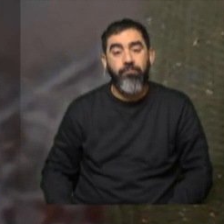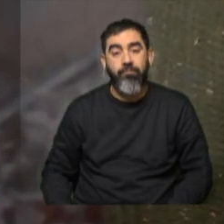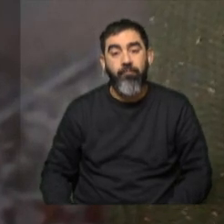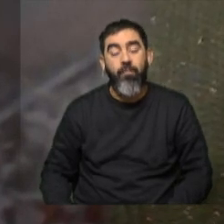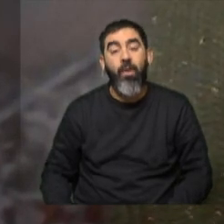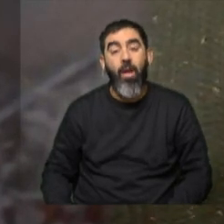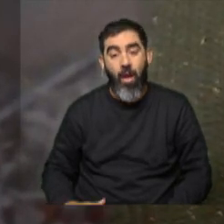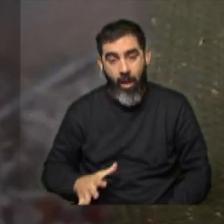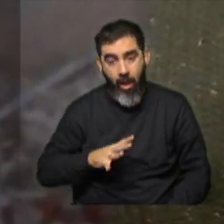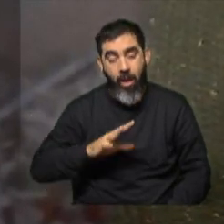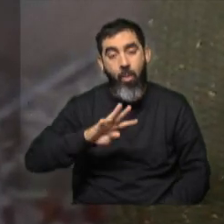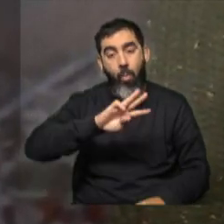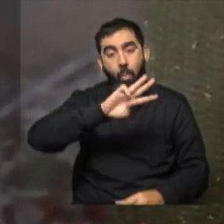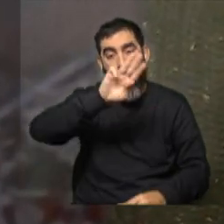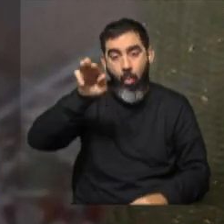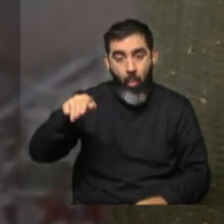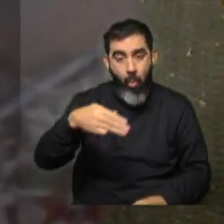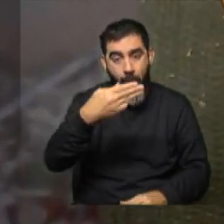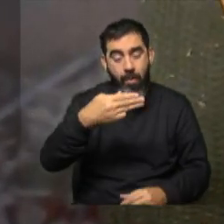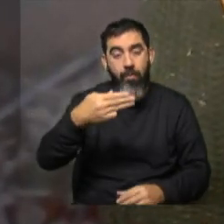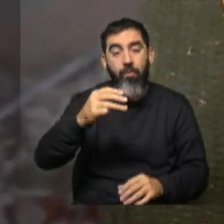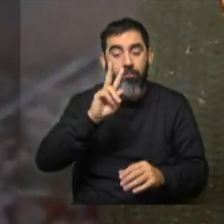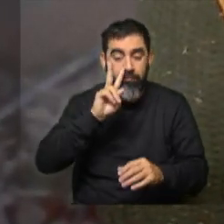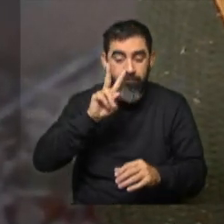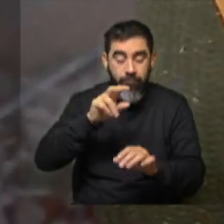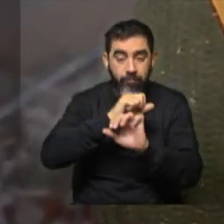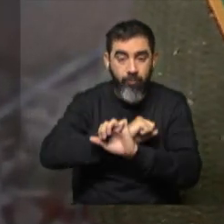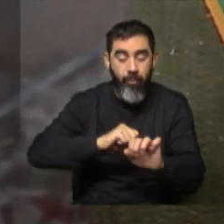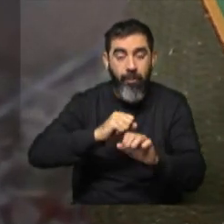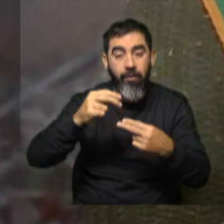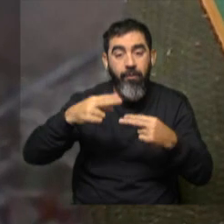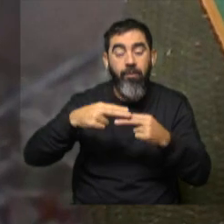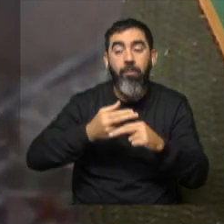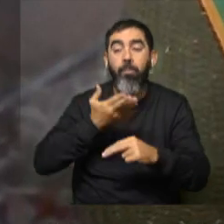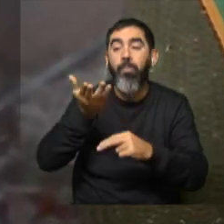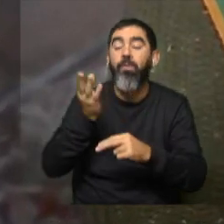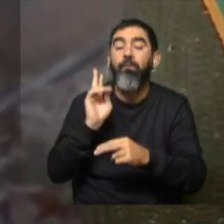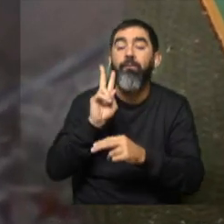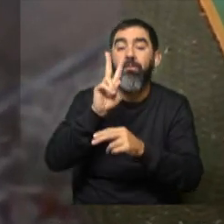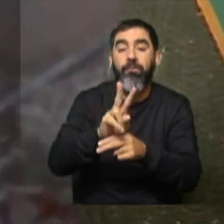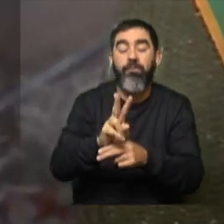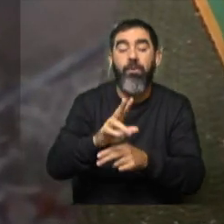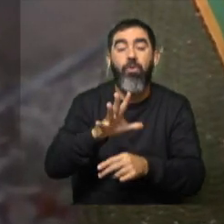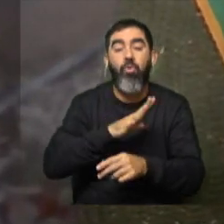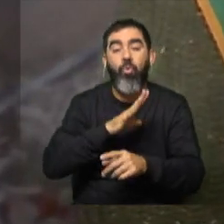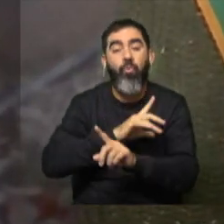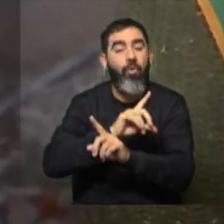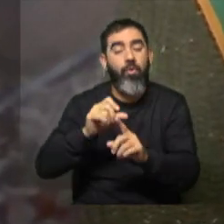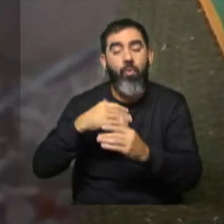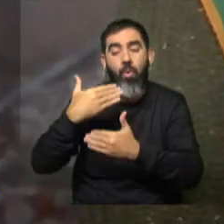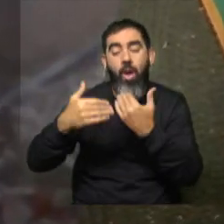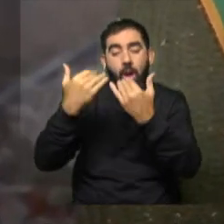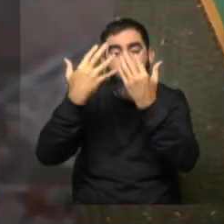tenemos una página a la que se puede acceder y pedir para hacer una visita. Todavía no lo hacemos